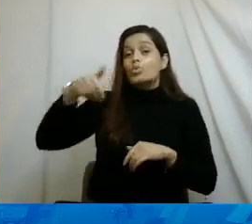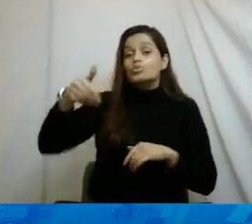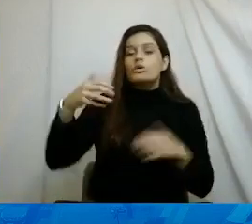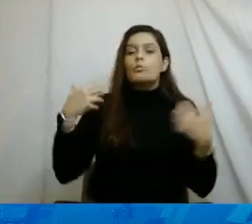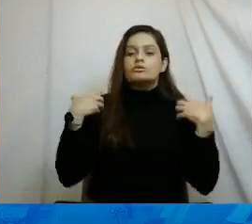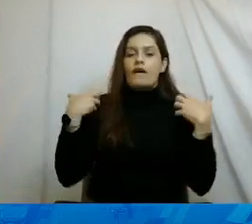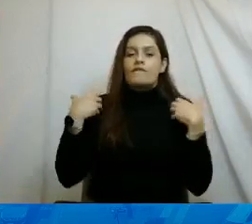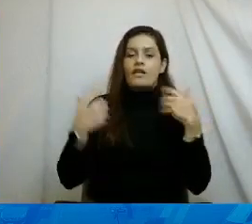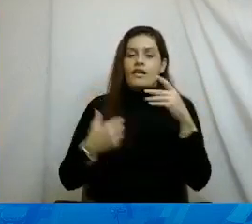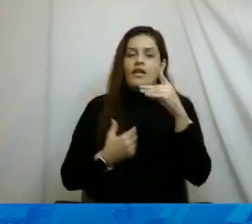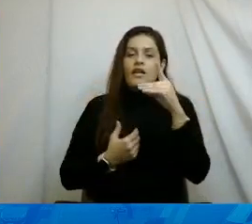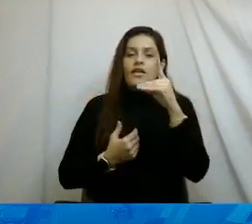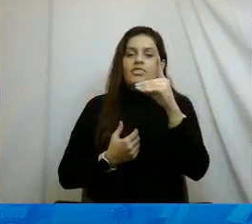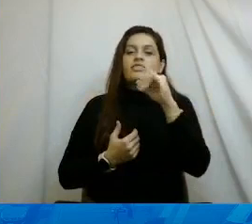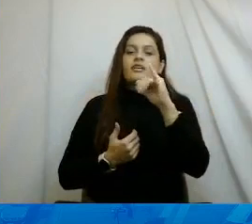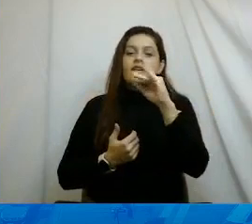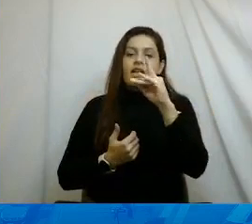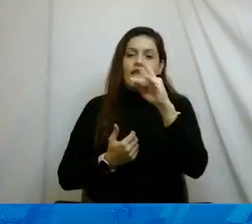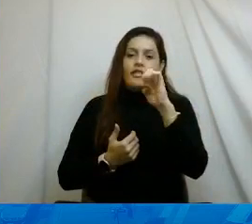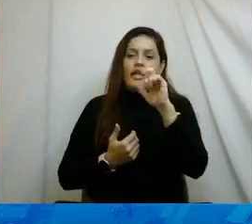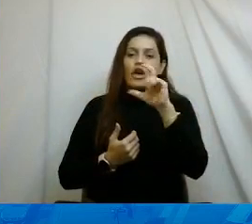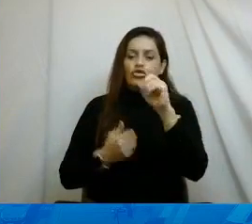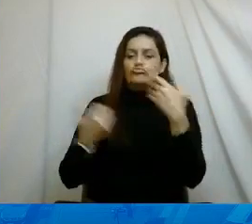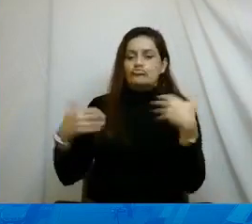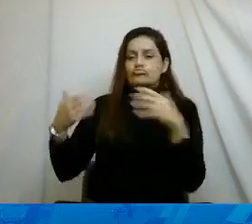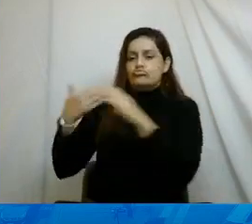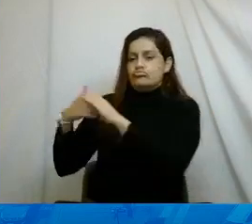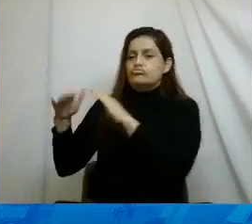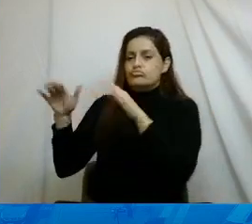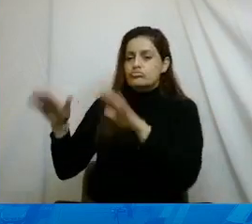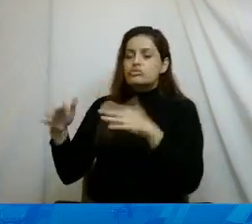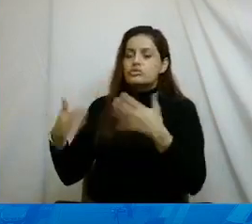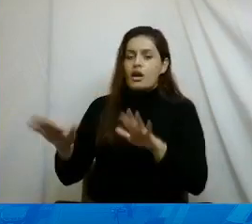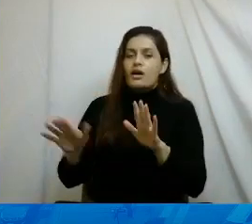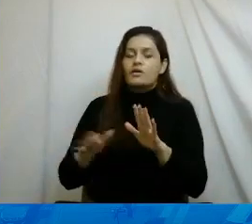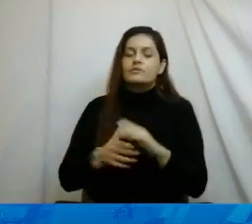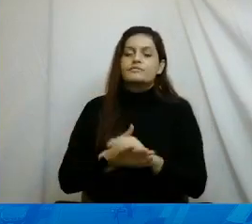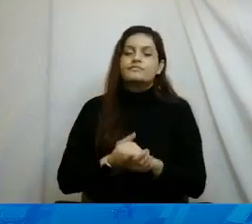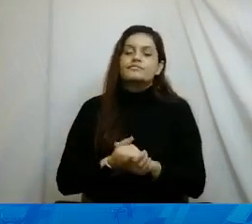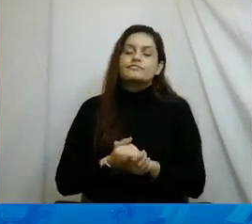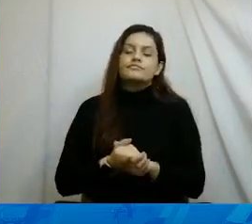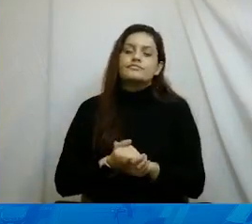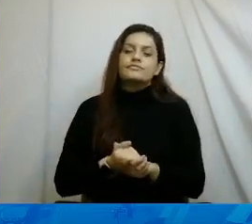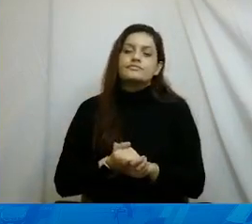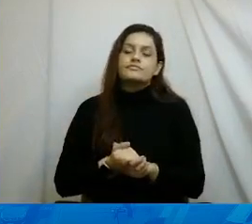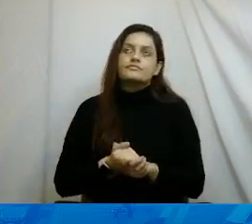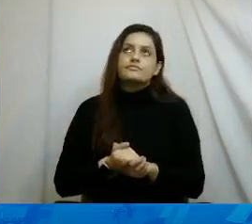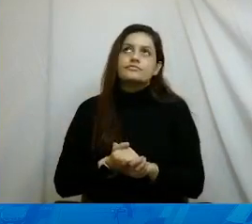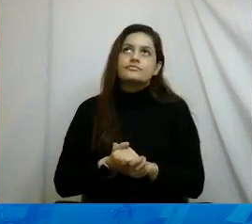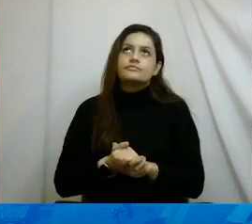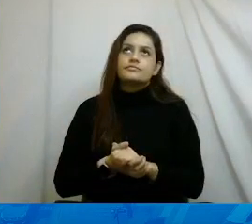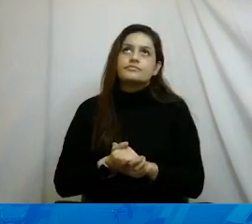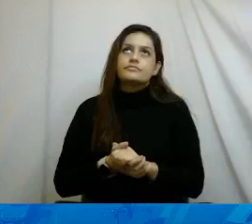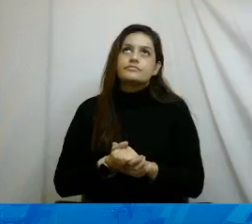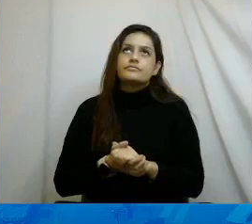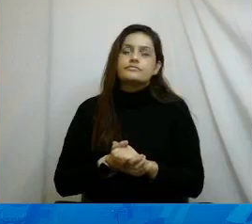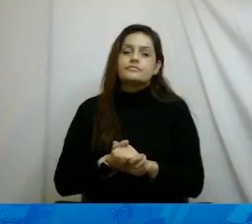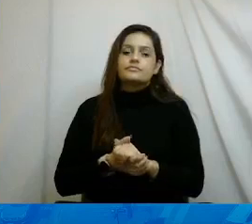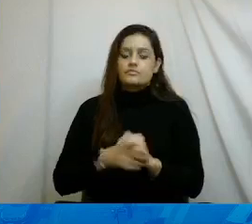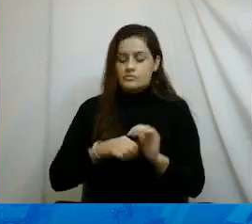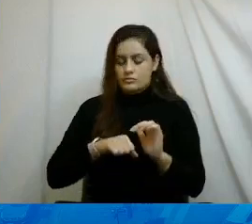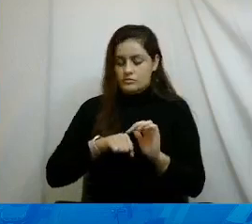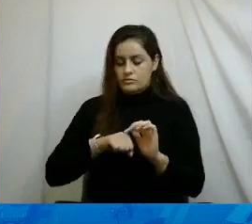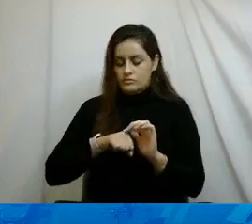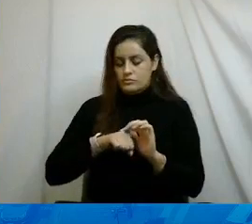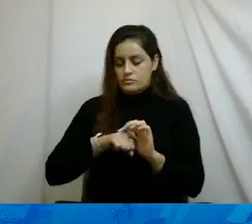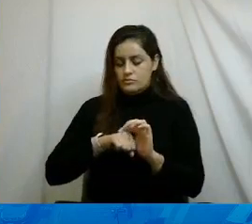Comunitario. Y sobre los implementos del equipo de mantención de espacio público, le voy a pedir al director que pueda hacer